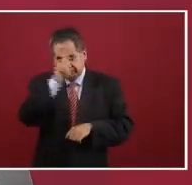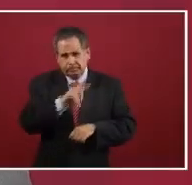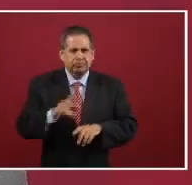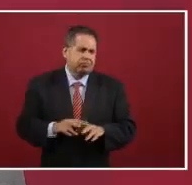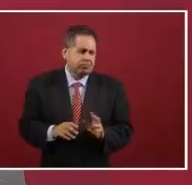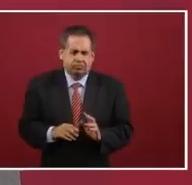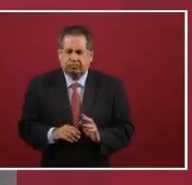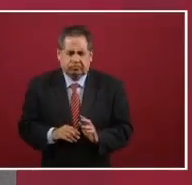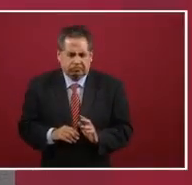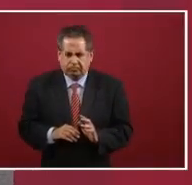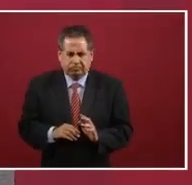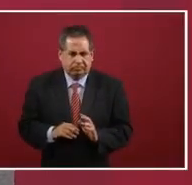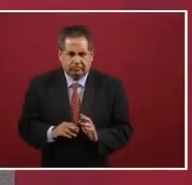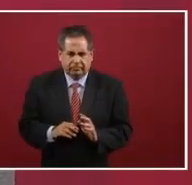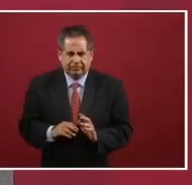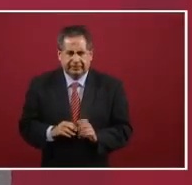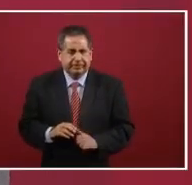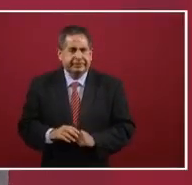situación